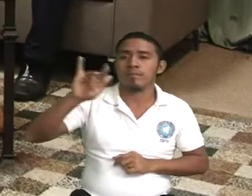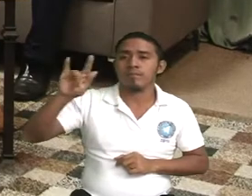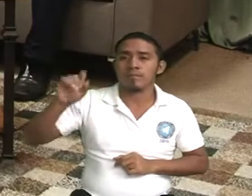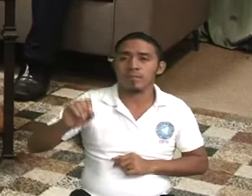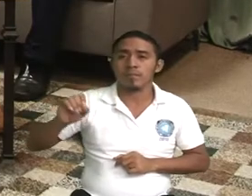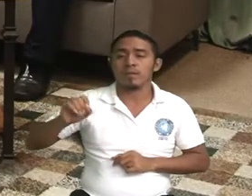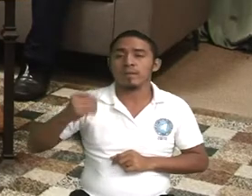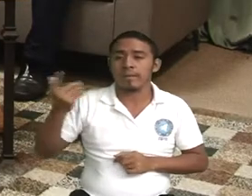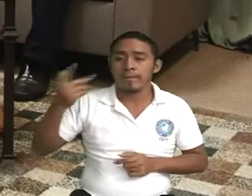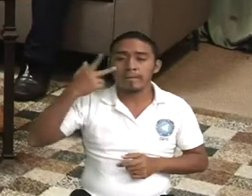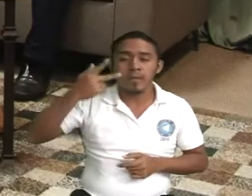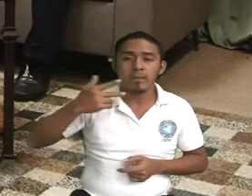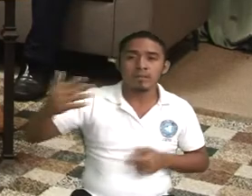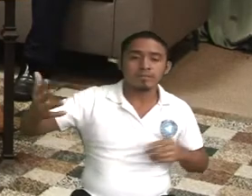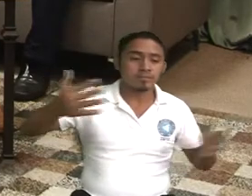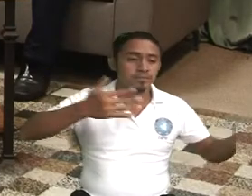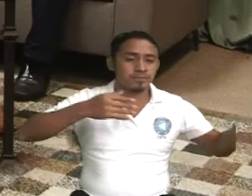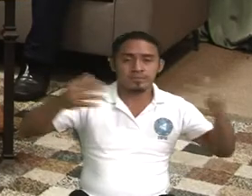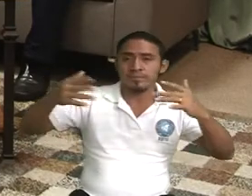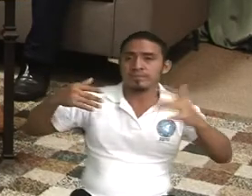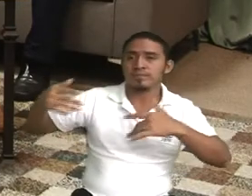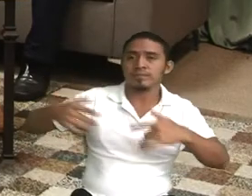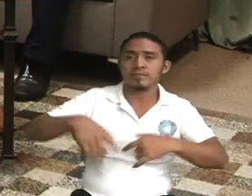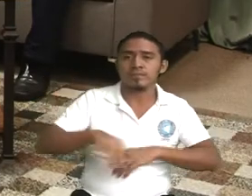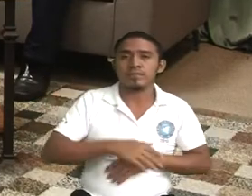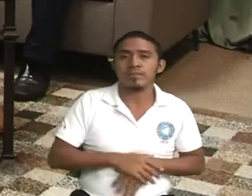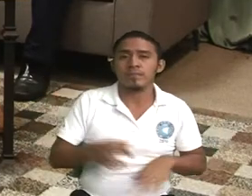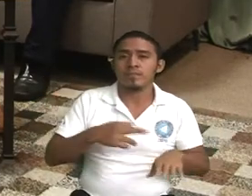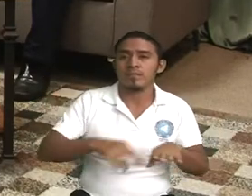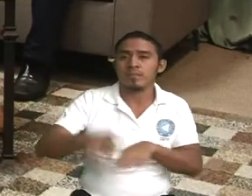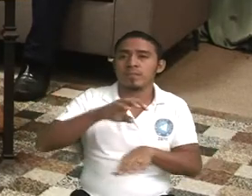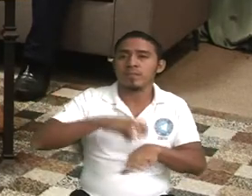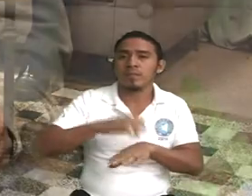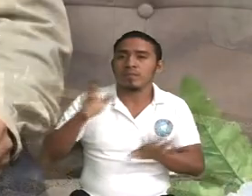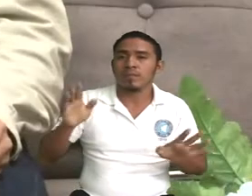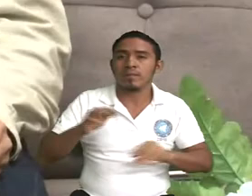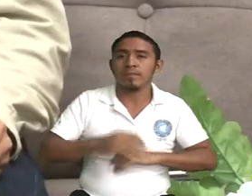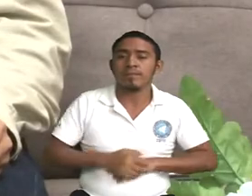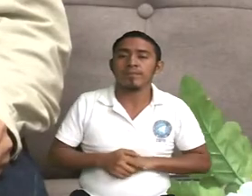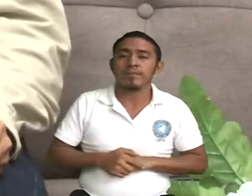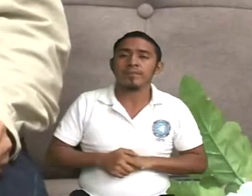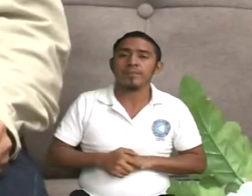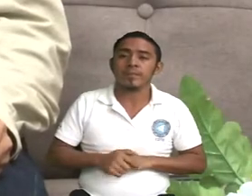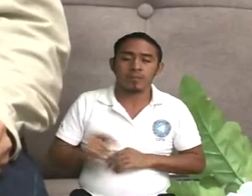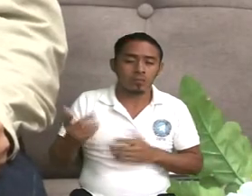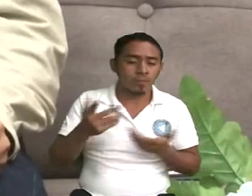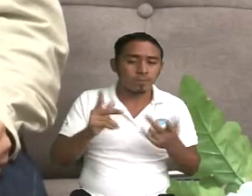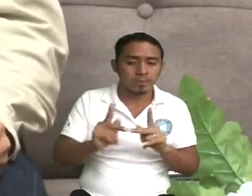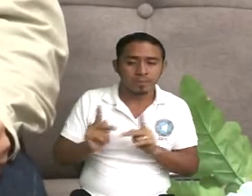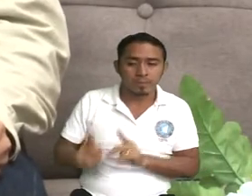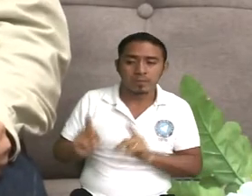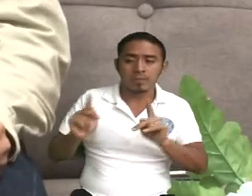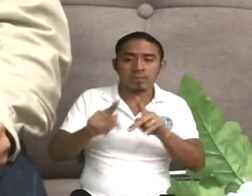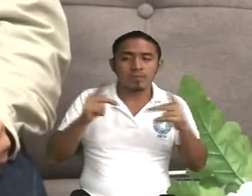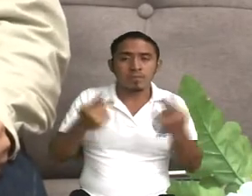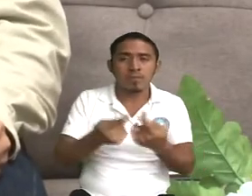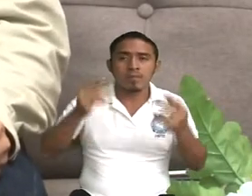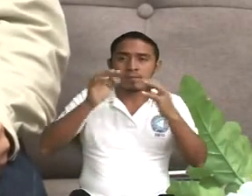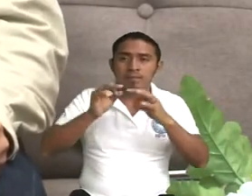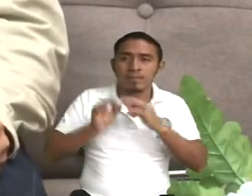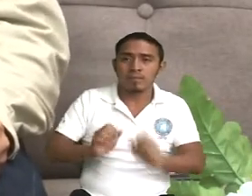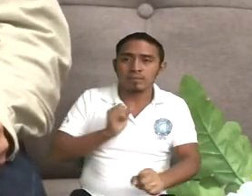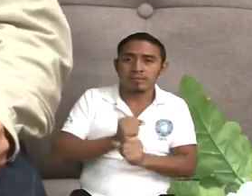cómo recuperar todo el proceso de estabilidad. Así es, ¿verdad? Cómo todo el pueblo se ponga en función